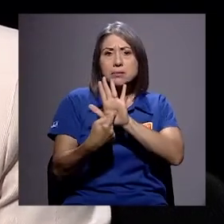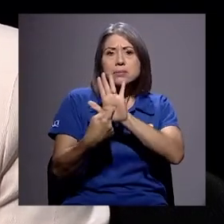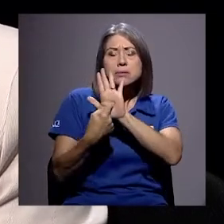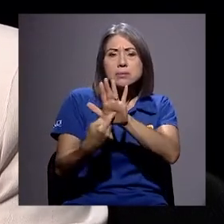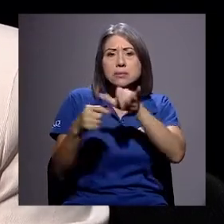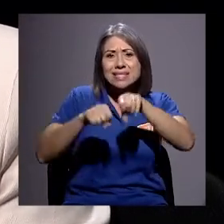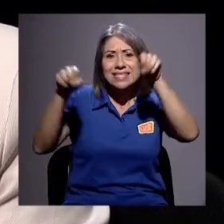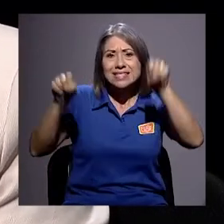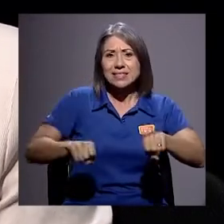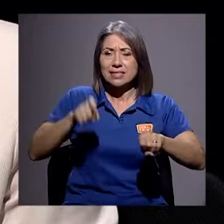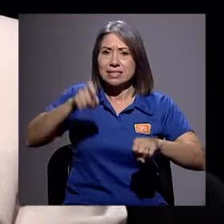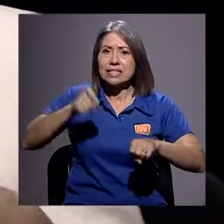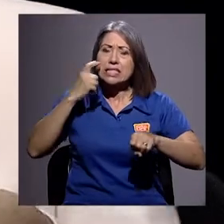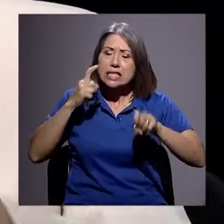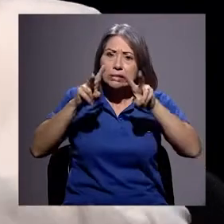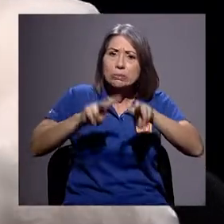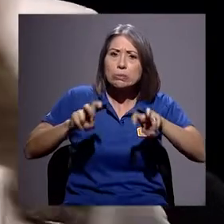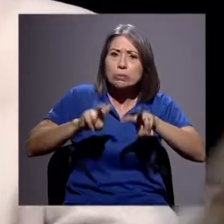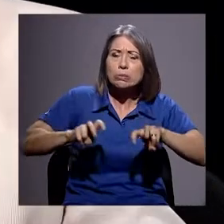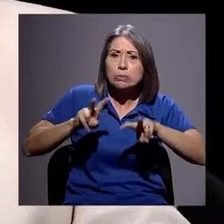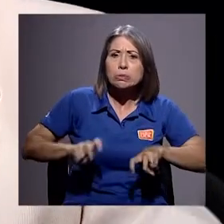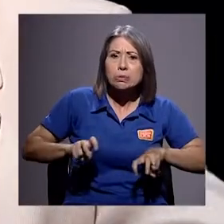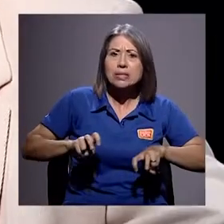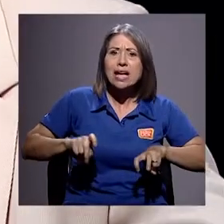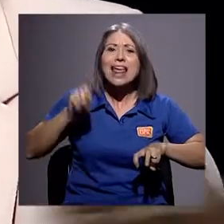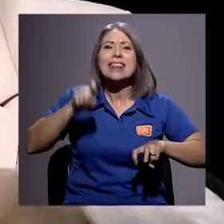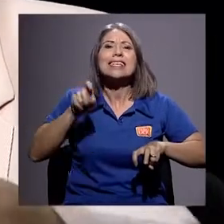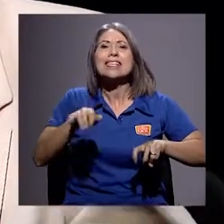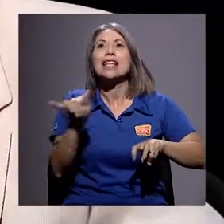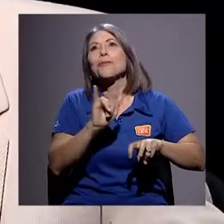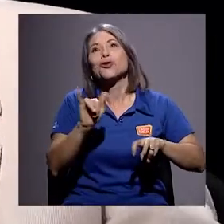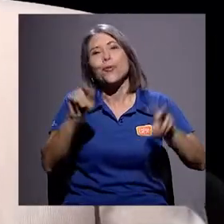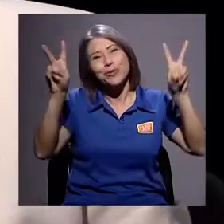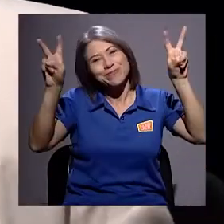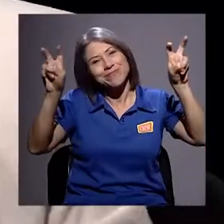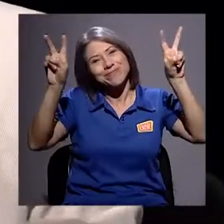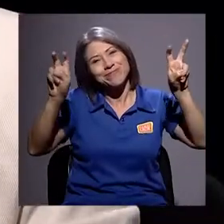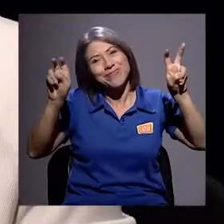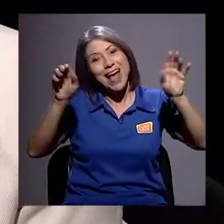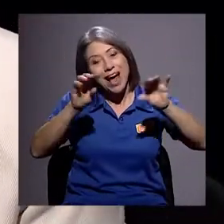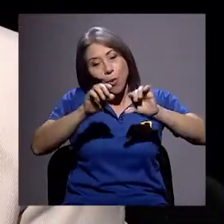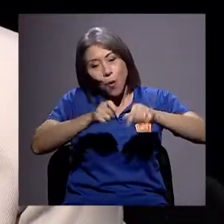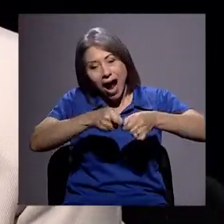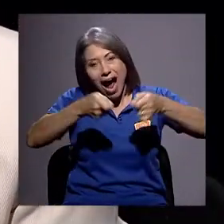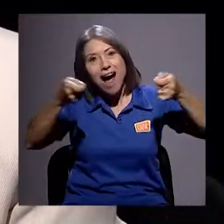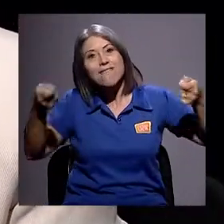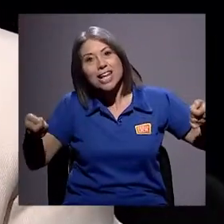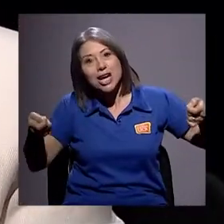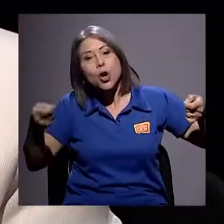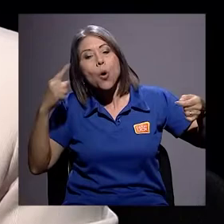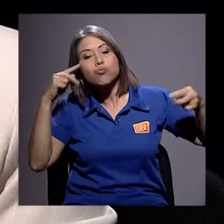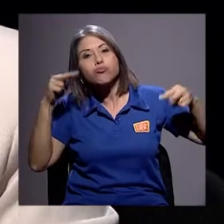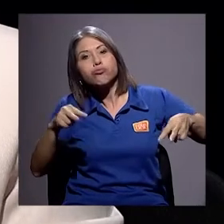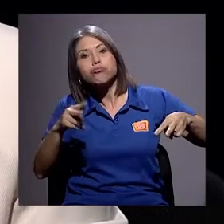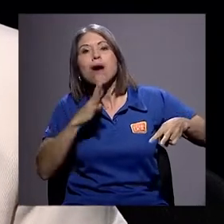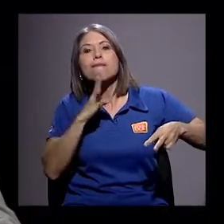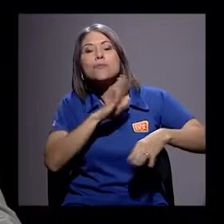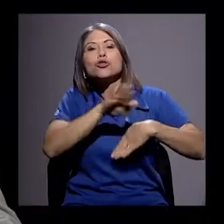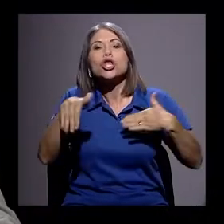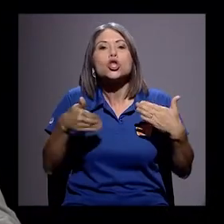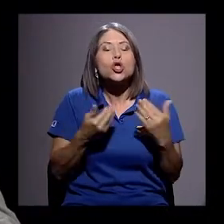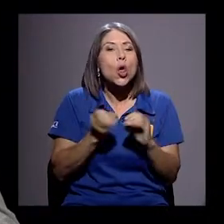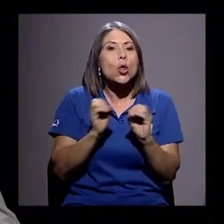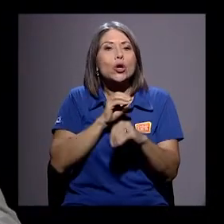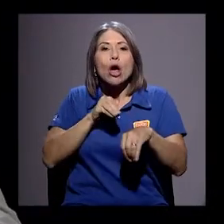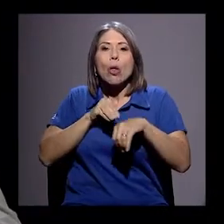revisado necesitamos así como abrirlo ponerlo al sol y hablemos de todo sin sesgos sin prejuicios y sin temor